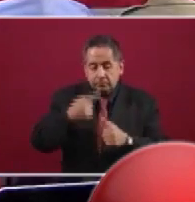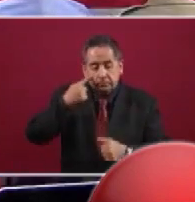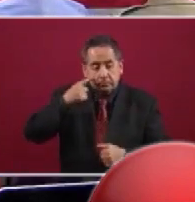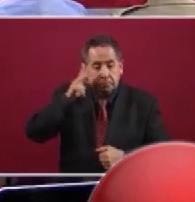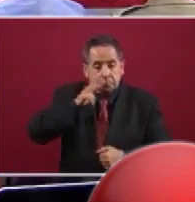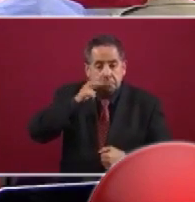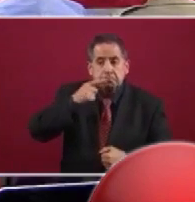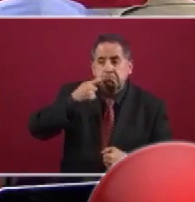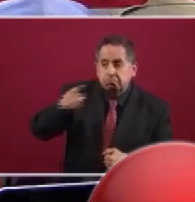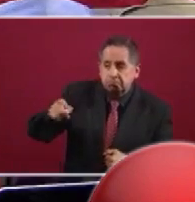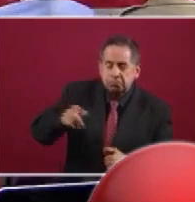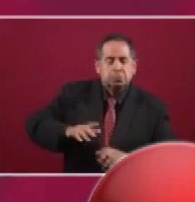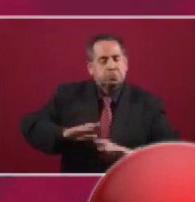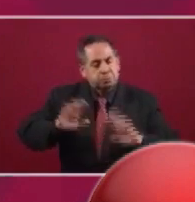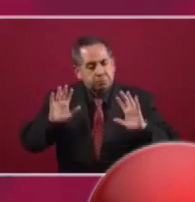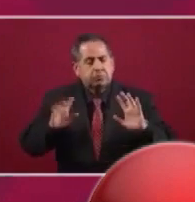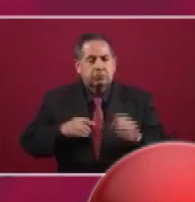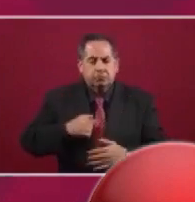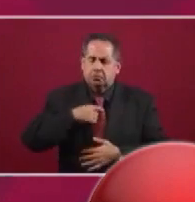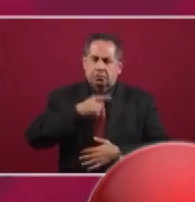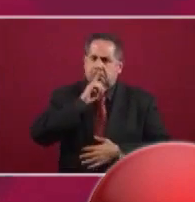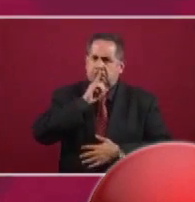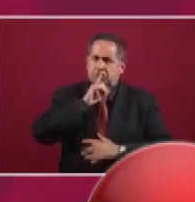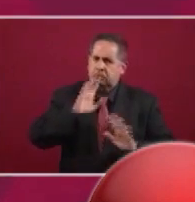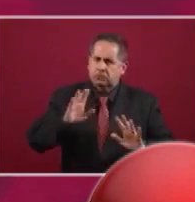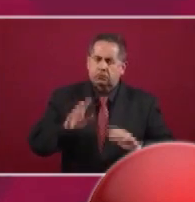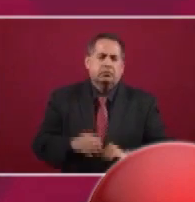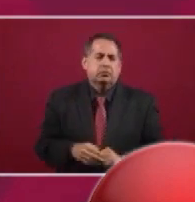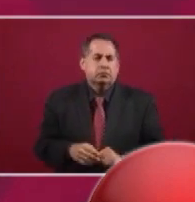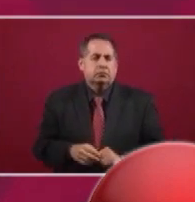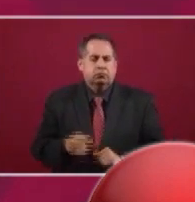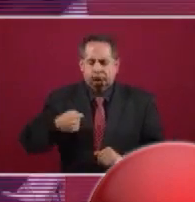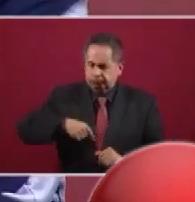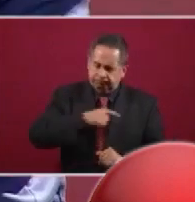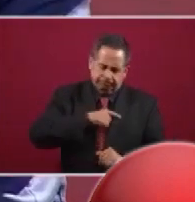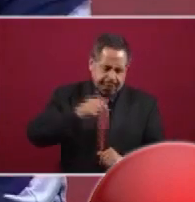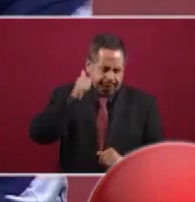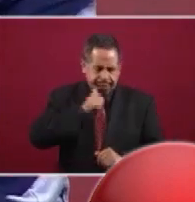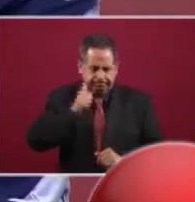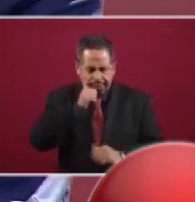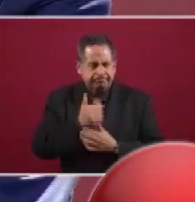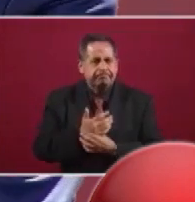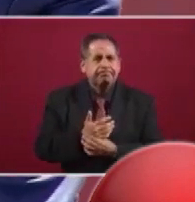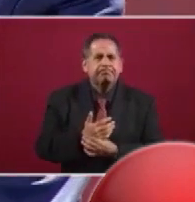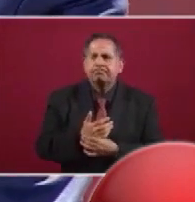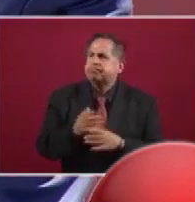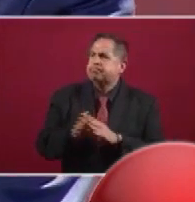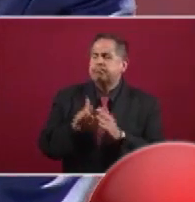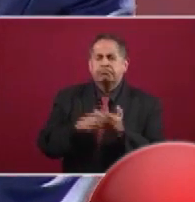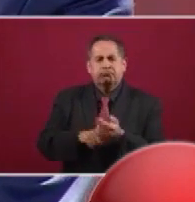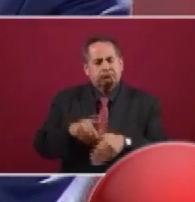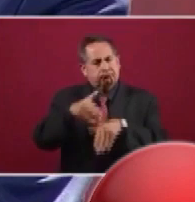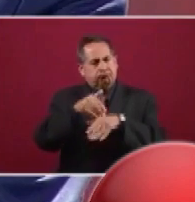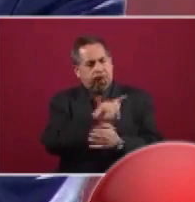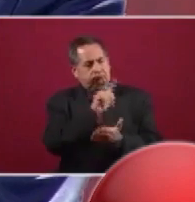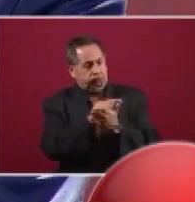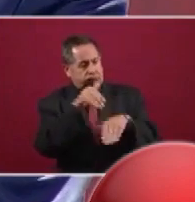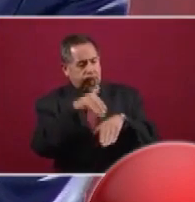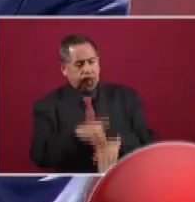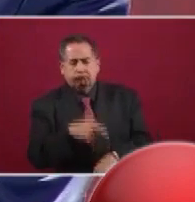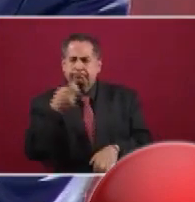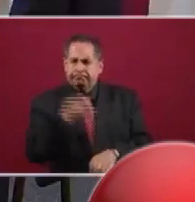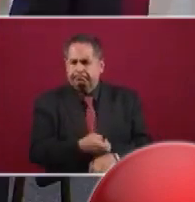Nosotros vamos a actuar siempre con apego a la